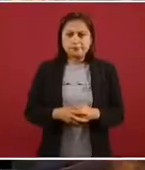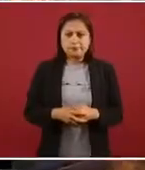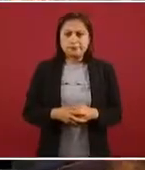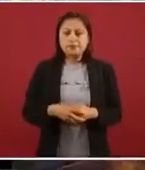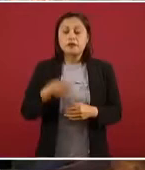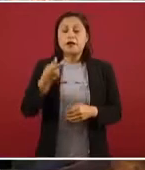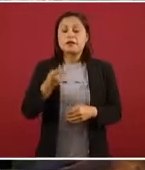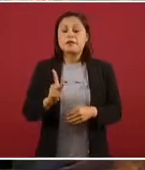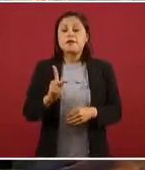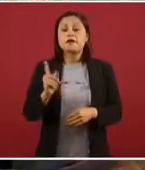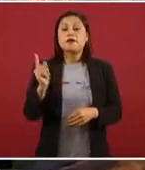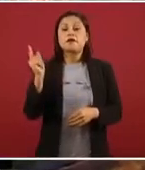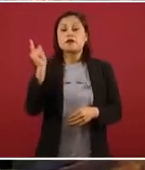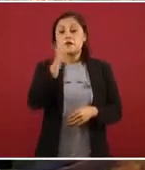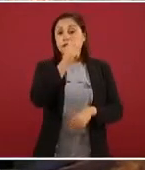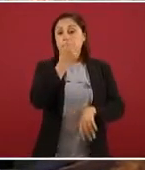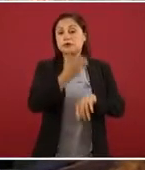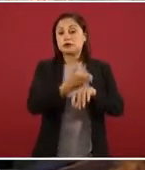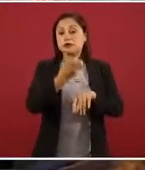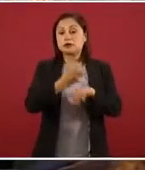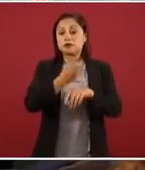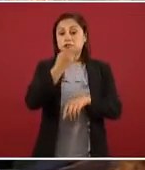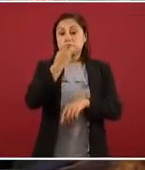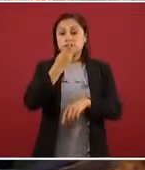plantearon de que